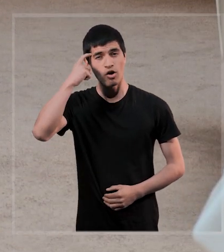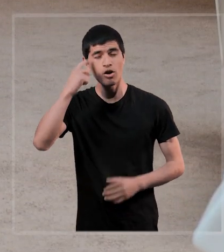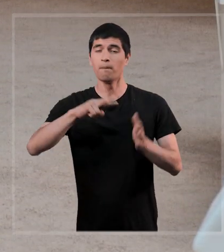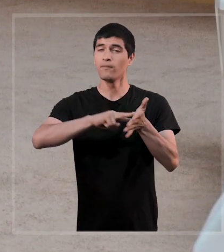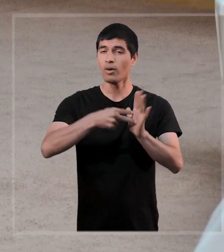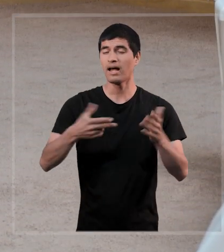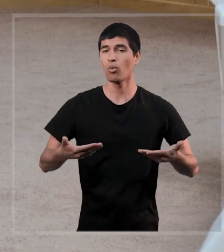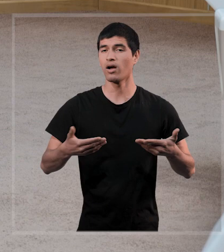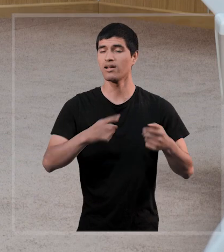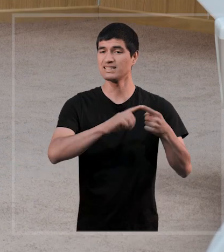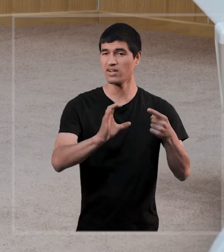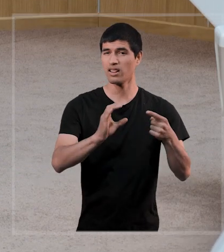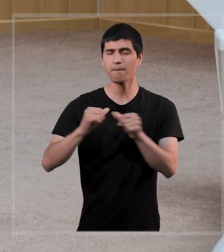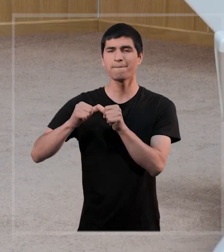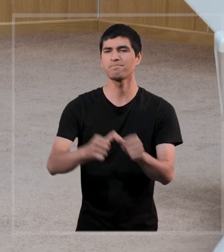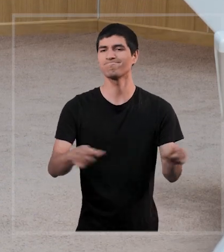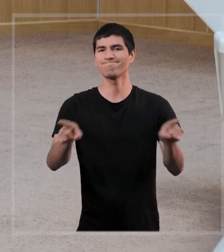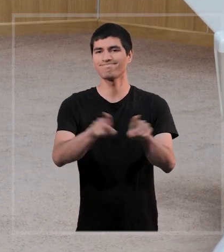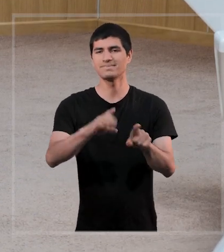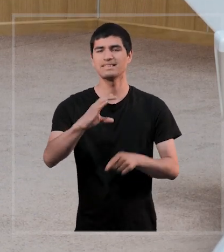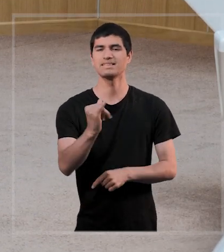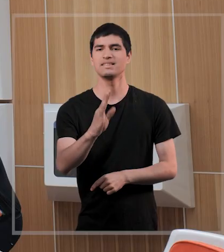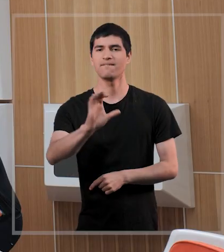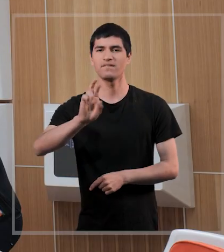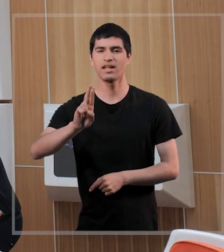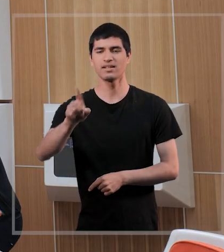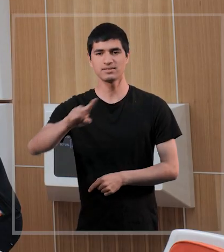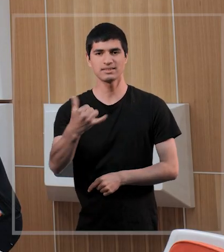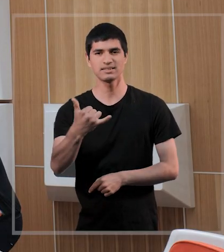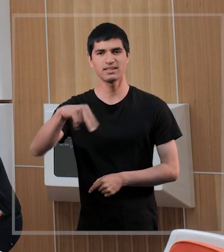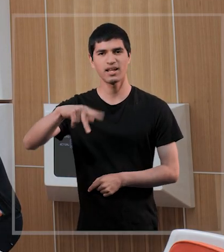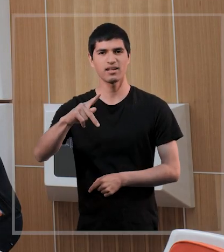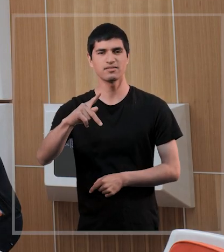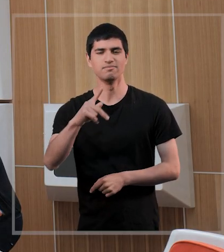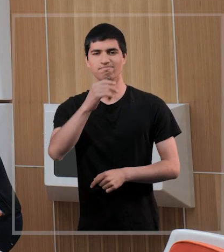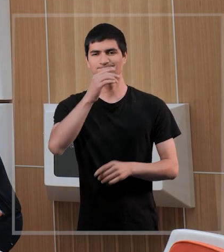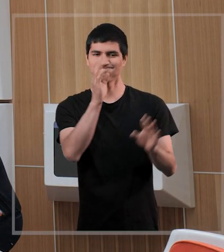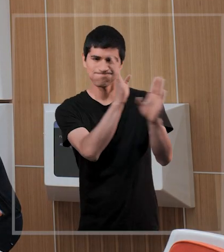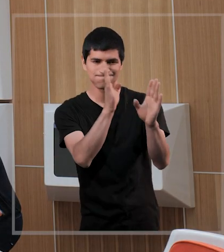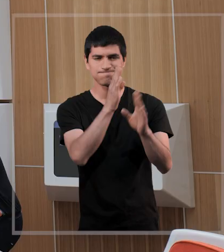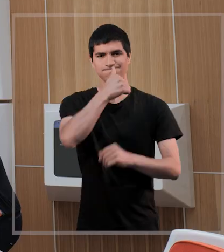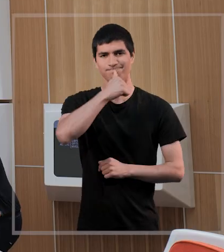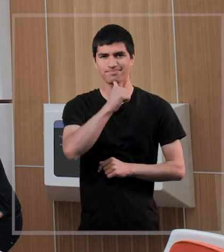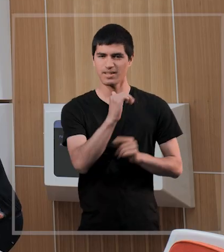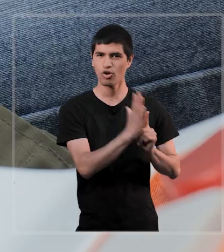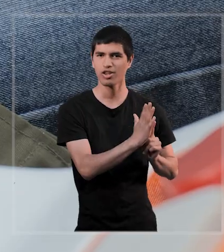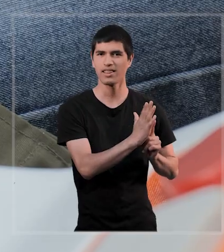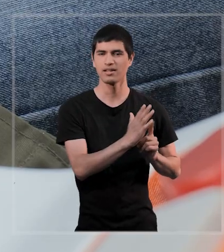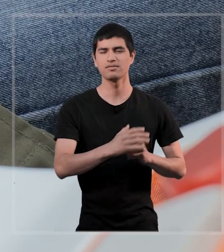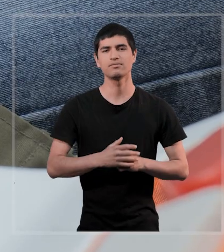Yo creo que el problema actual es que la cibernética permanece igual que el Ciber 5, absolutamente clandestina